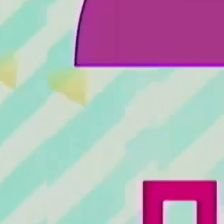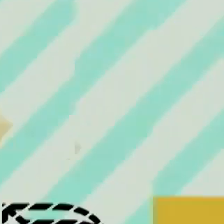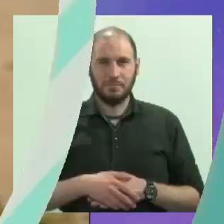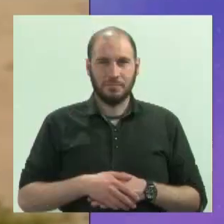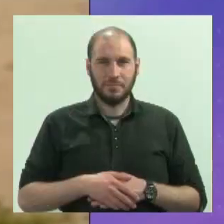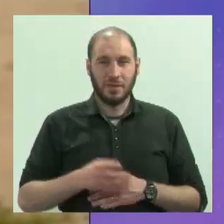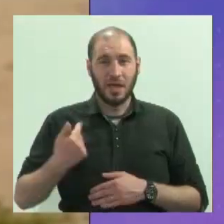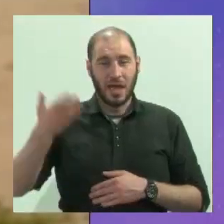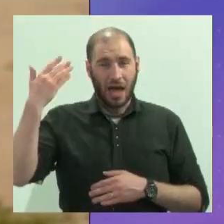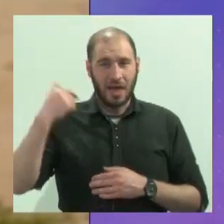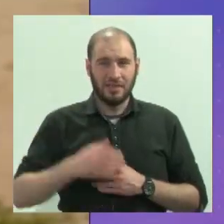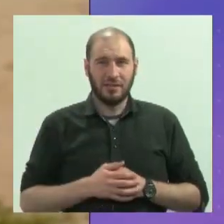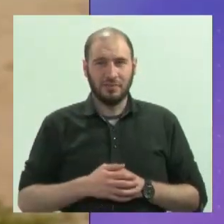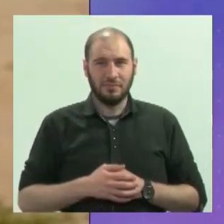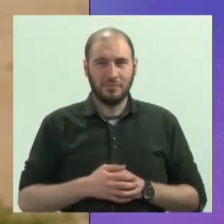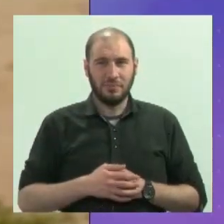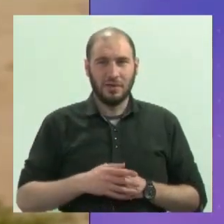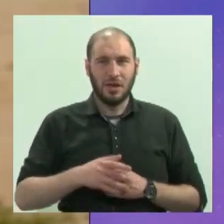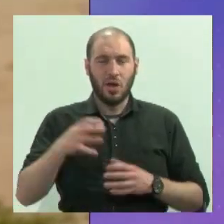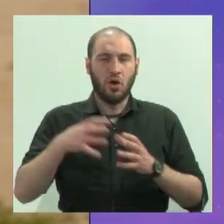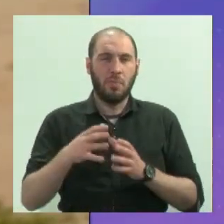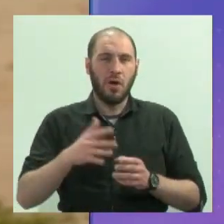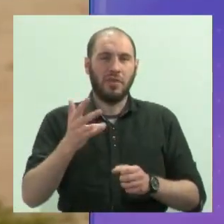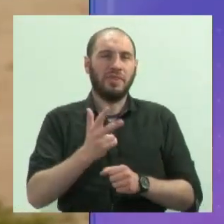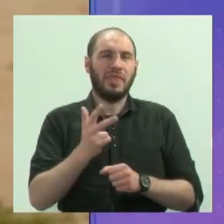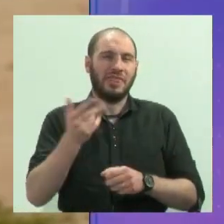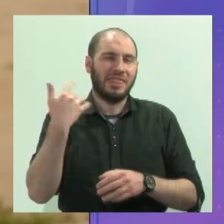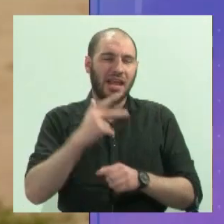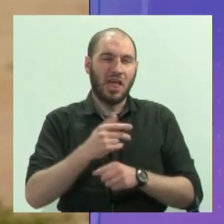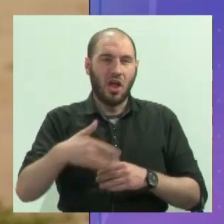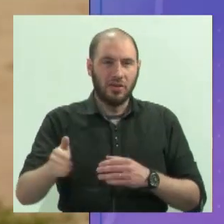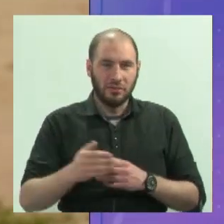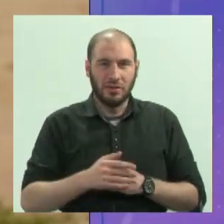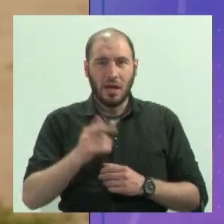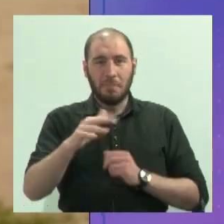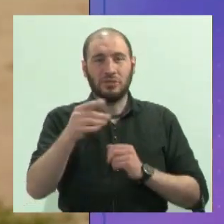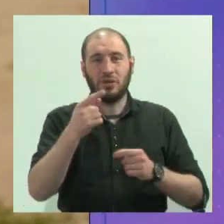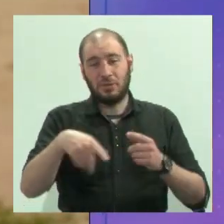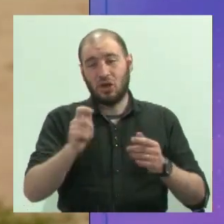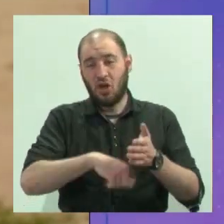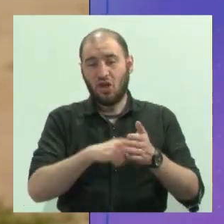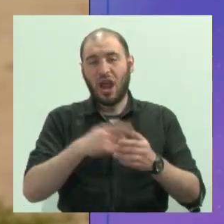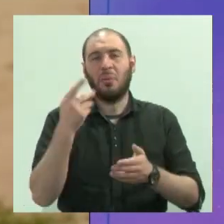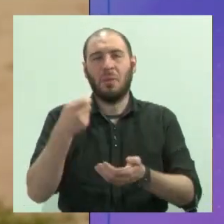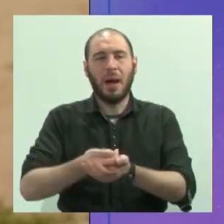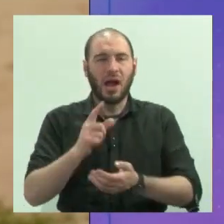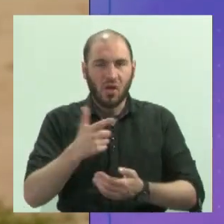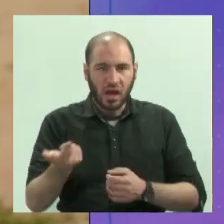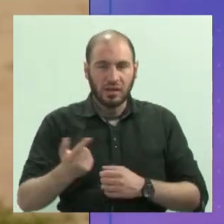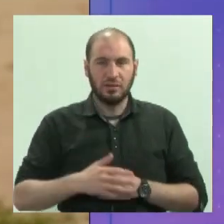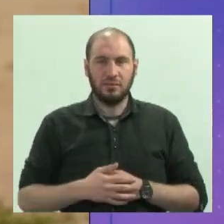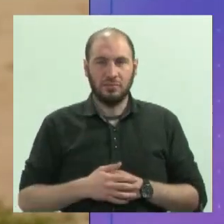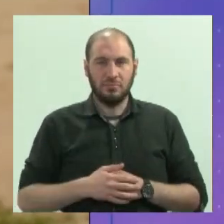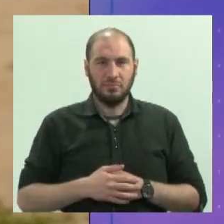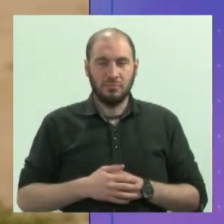En aquellas épocas venían los tercerizados de hoy y ocupaban gente y a lo mejor por no pagarle los